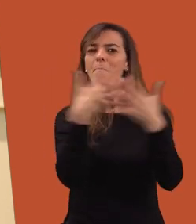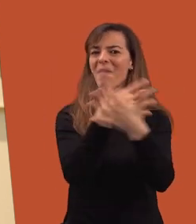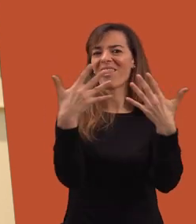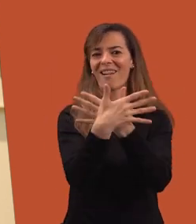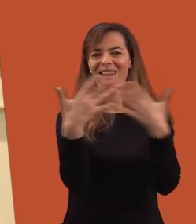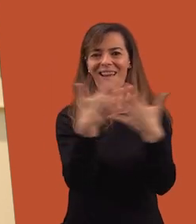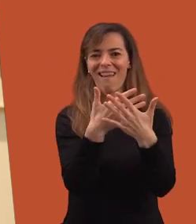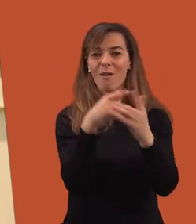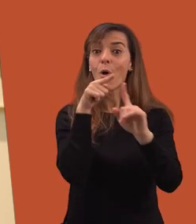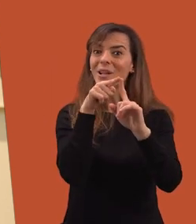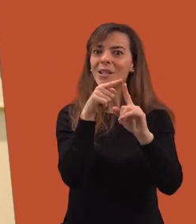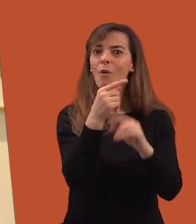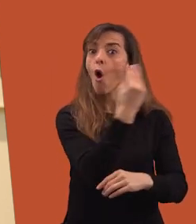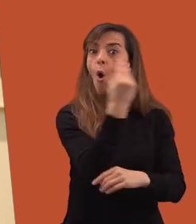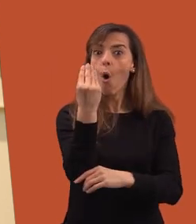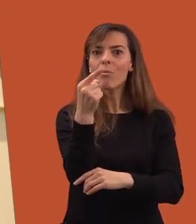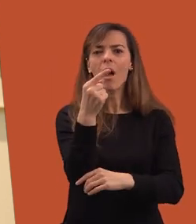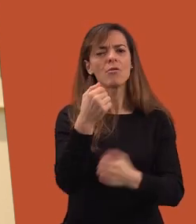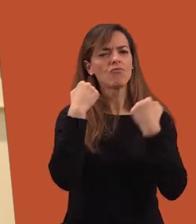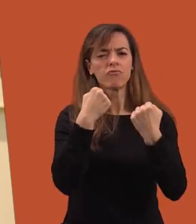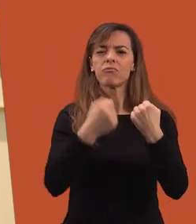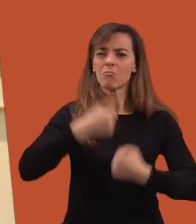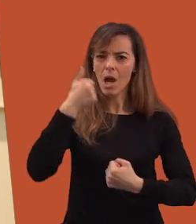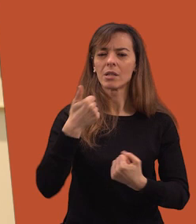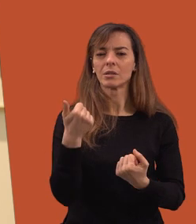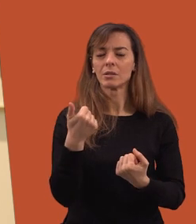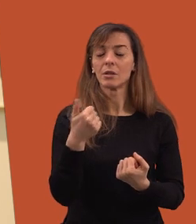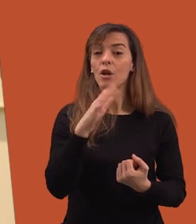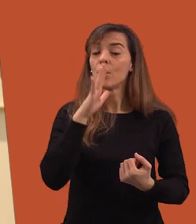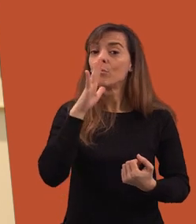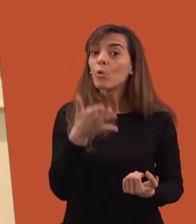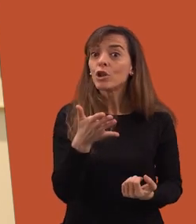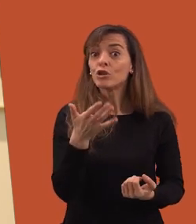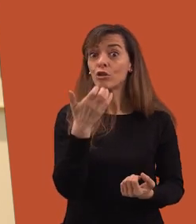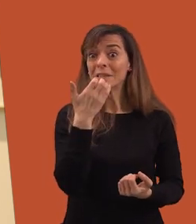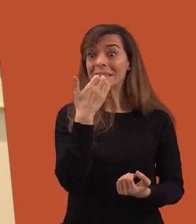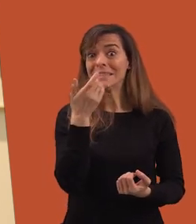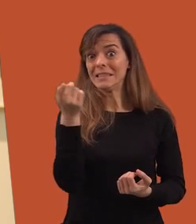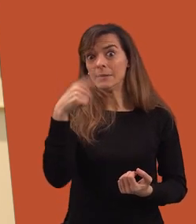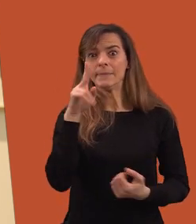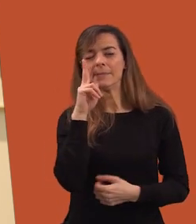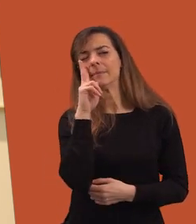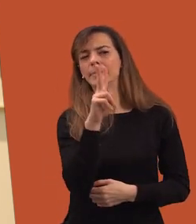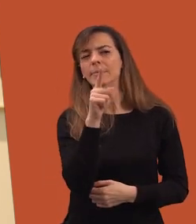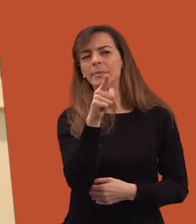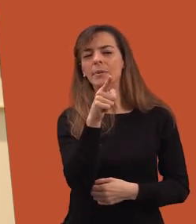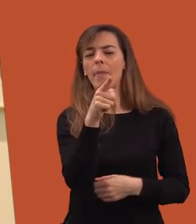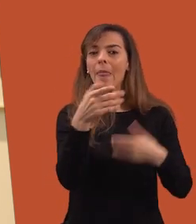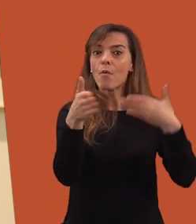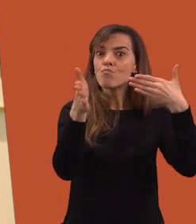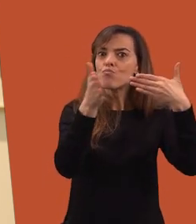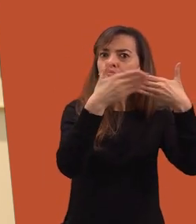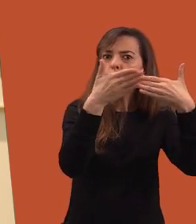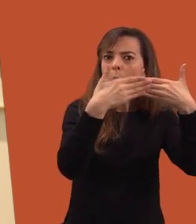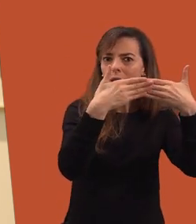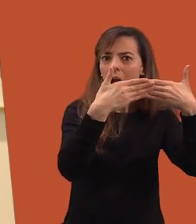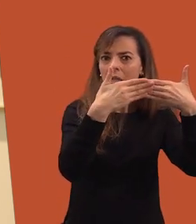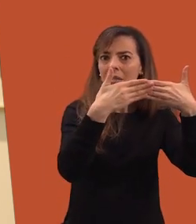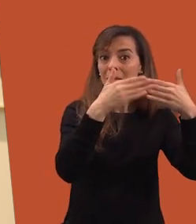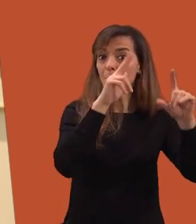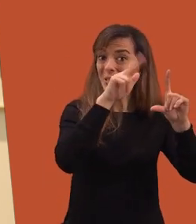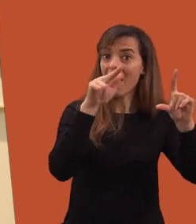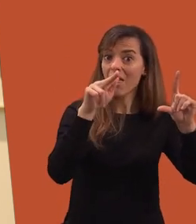para que sea que la obra tenga aún mayor intensidad y por eso si nos fijamos en que hay